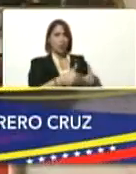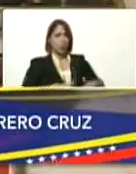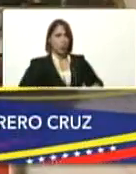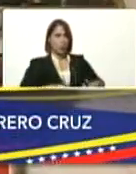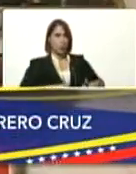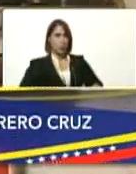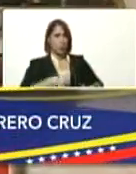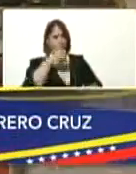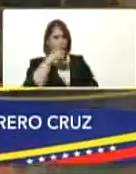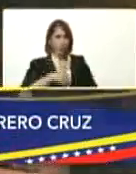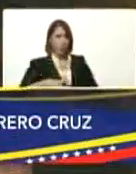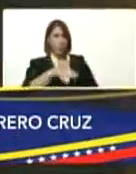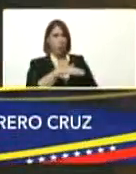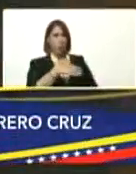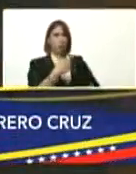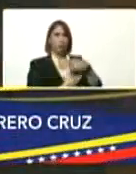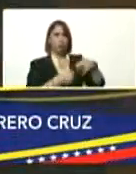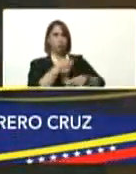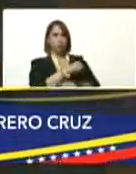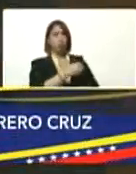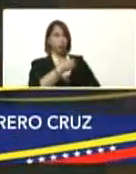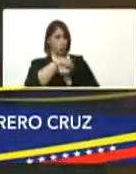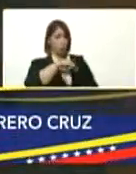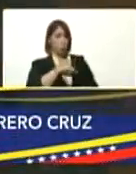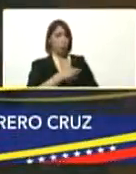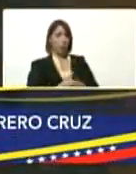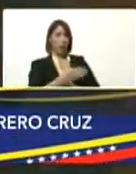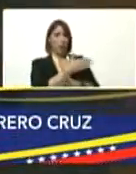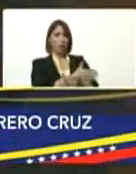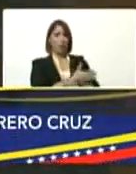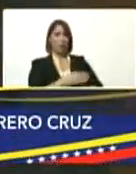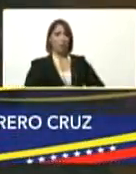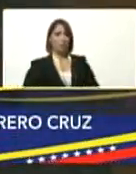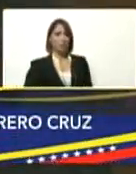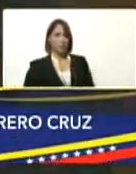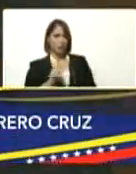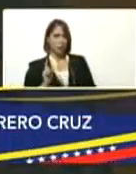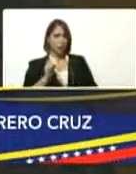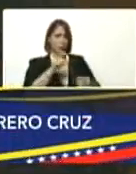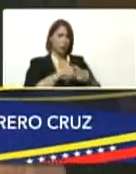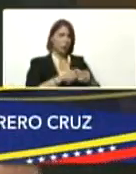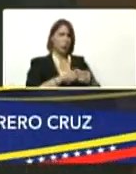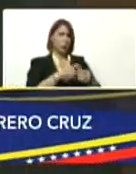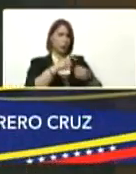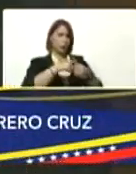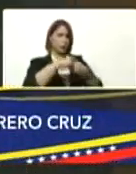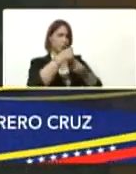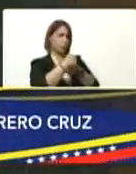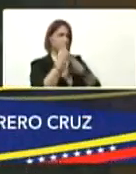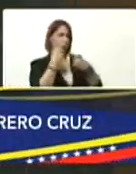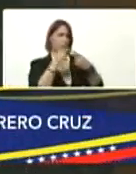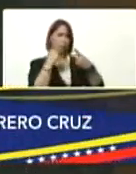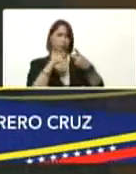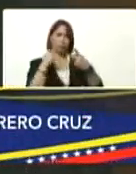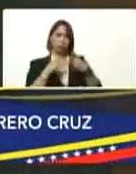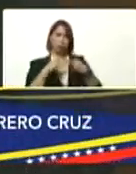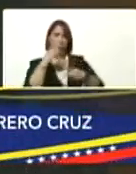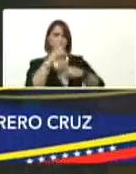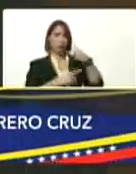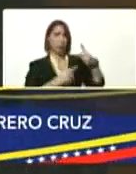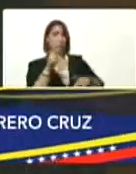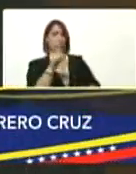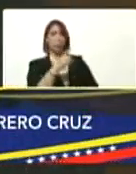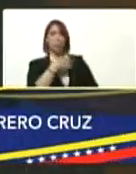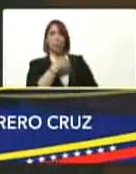revolucionario. Nosotros desde un primer momento nos hemos incorporado a varias cuestiones del programa y no podía